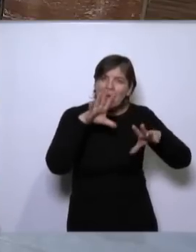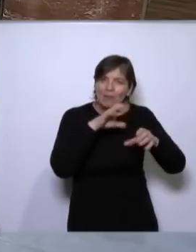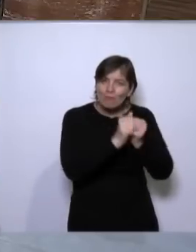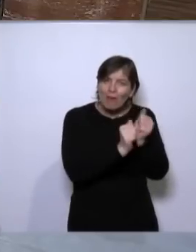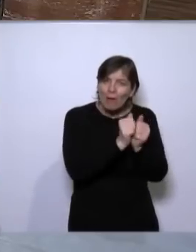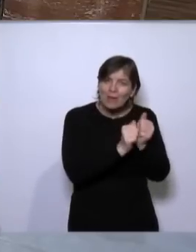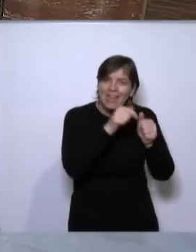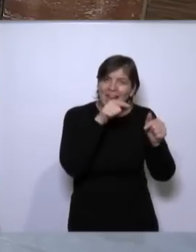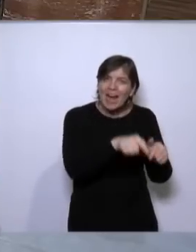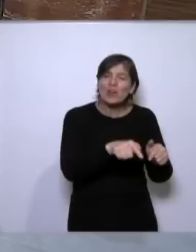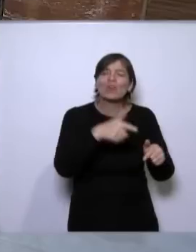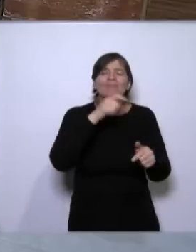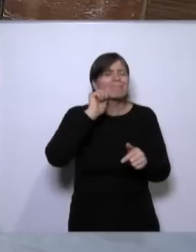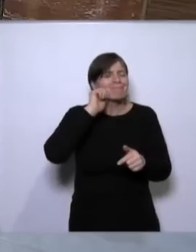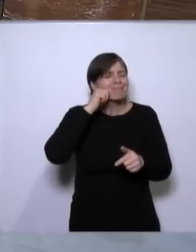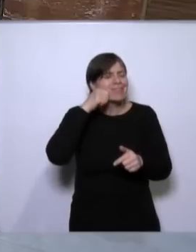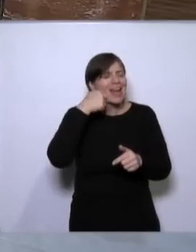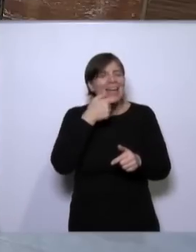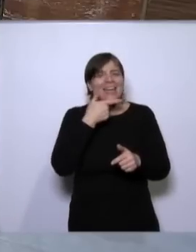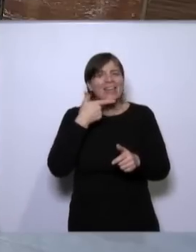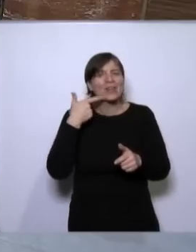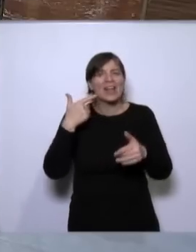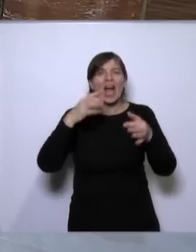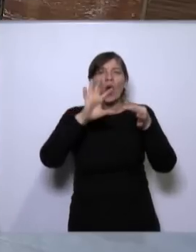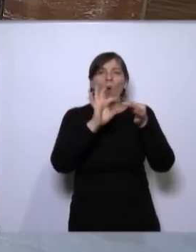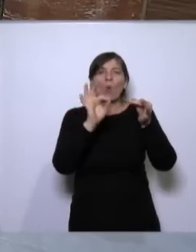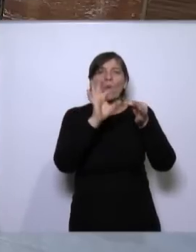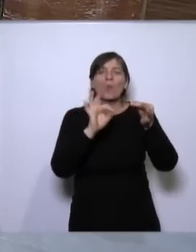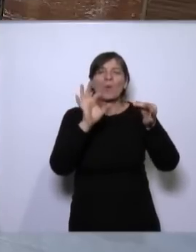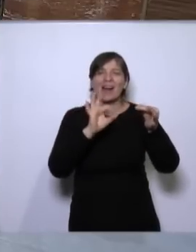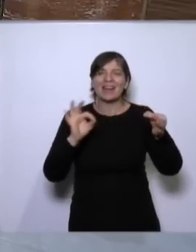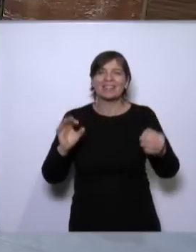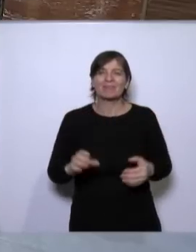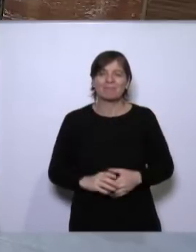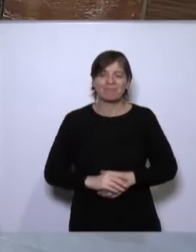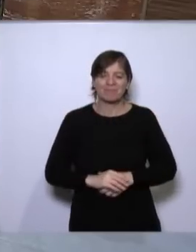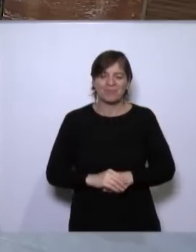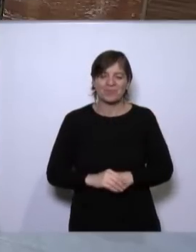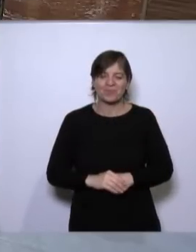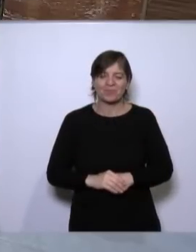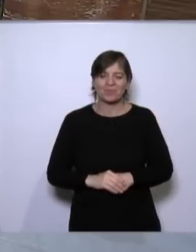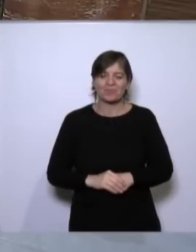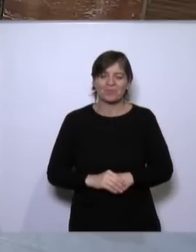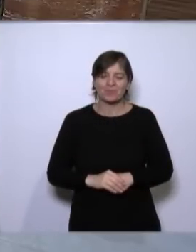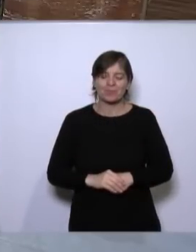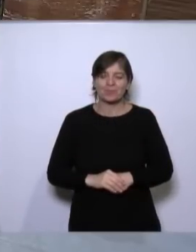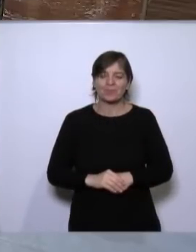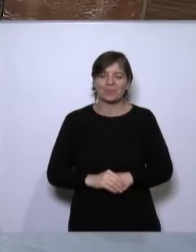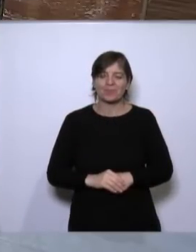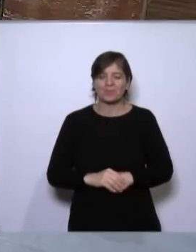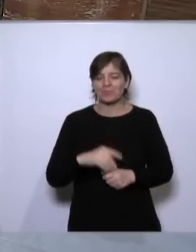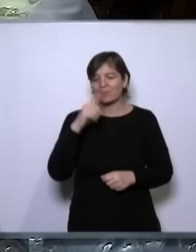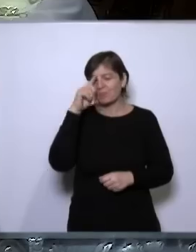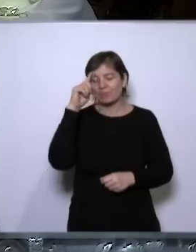manos con la rica uva del pan.